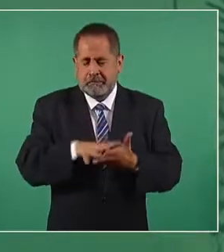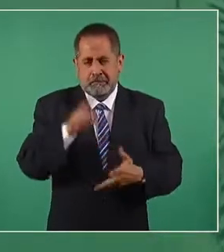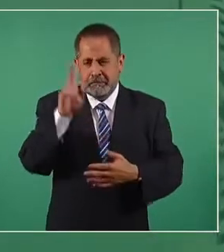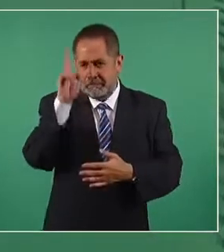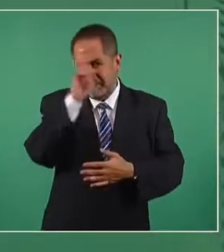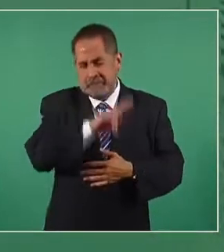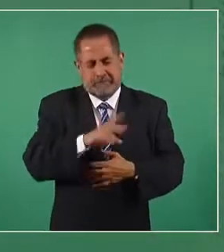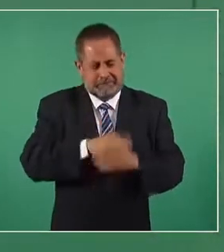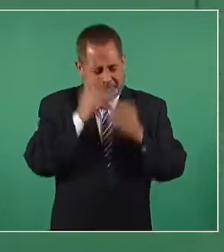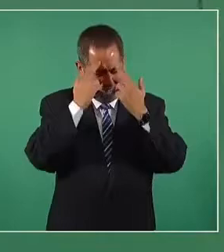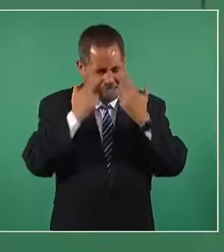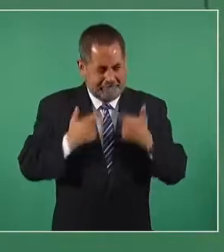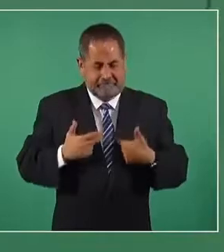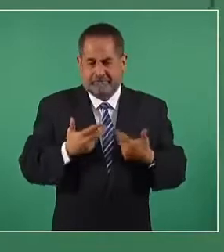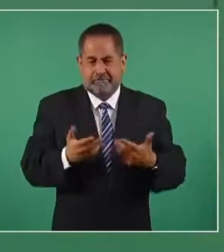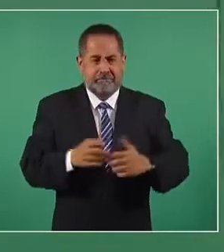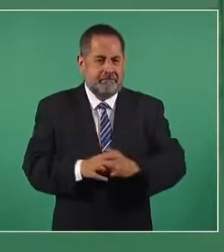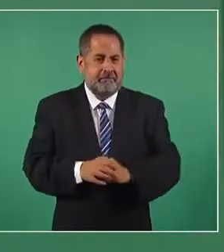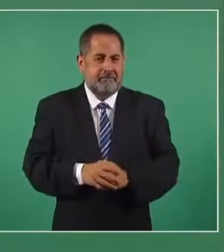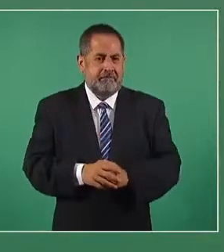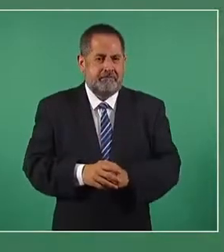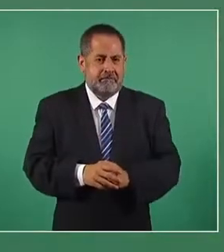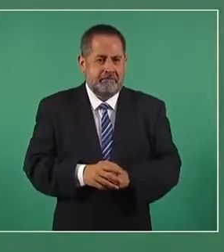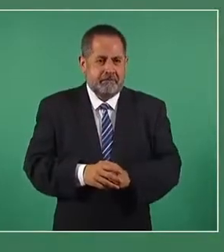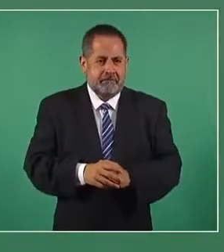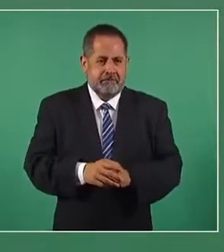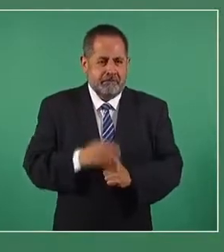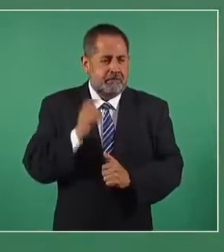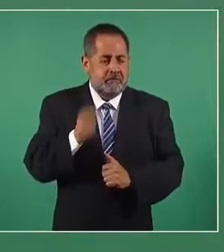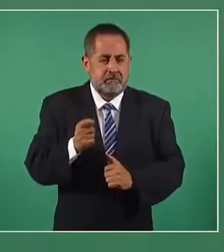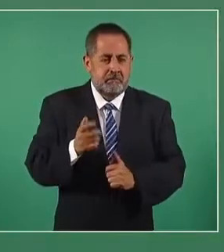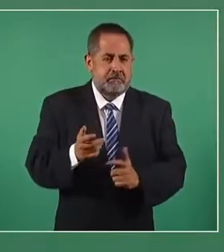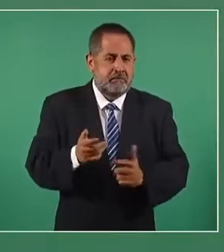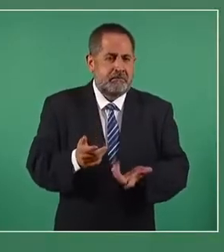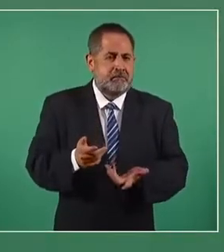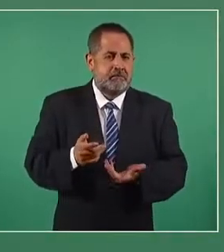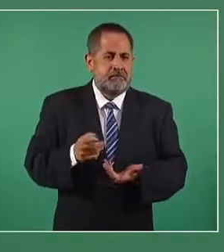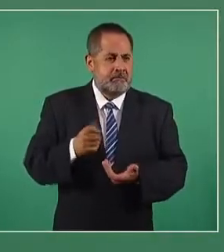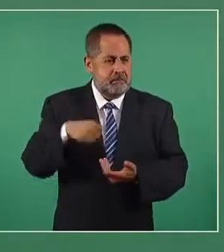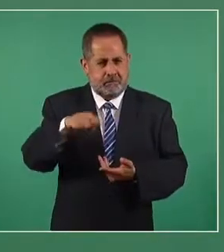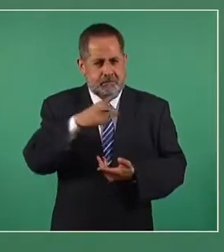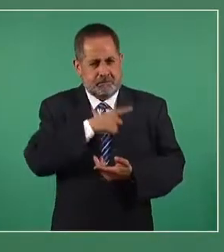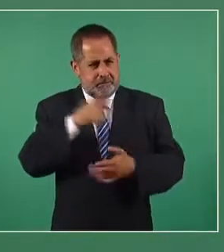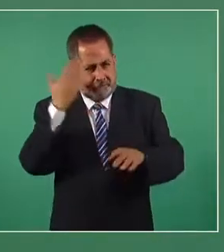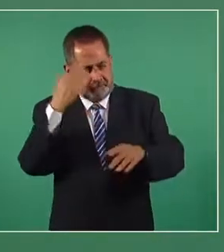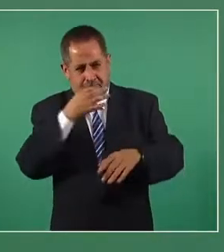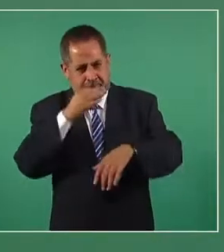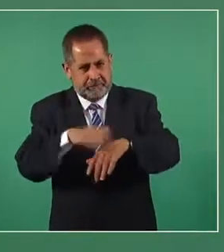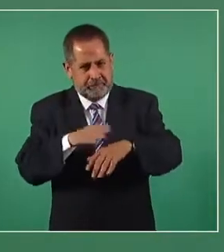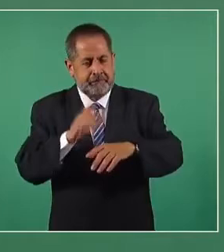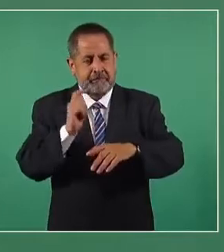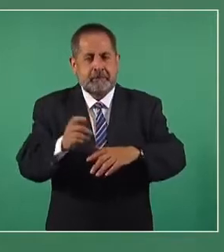mayor, mucho mayor, para que se sepa,